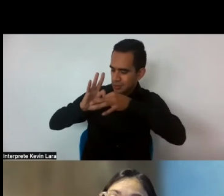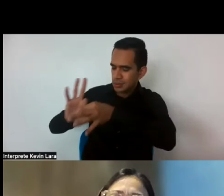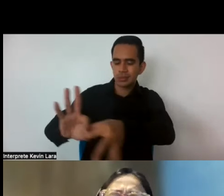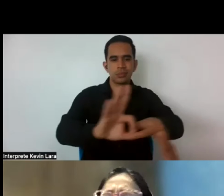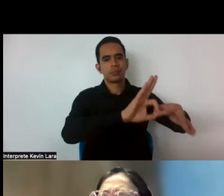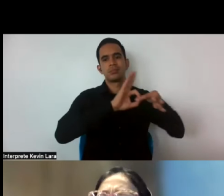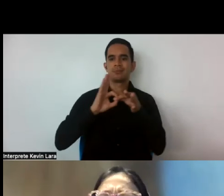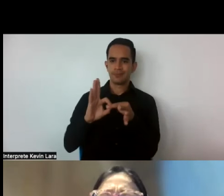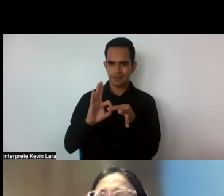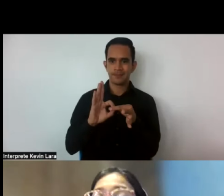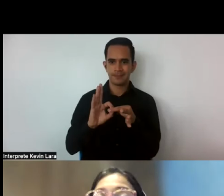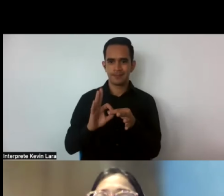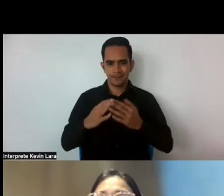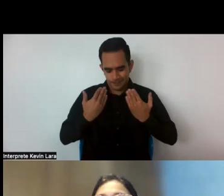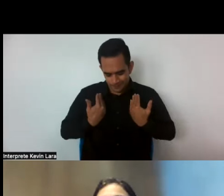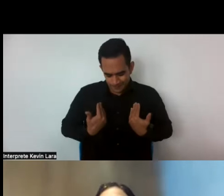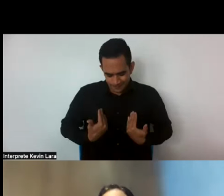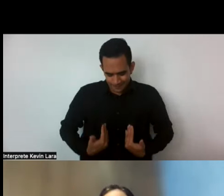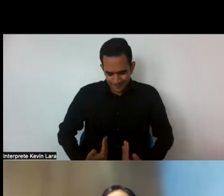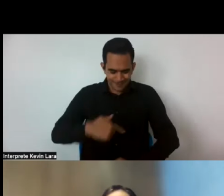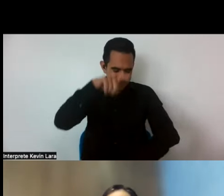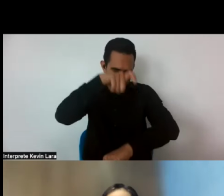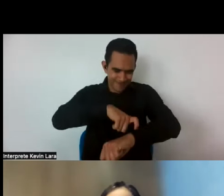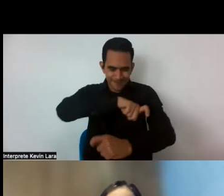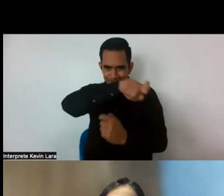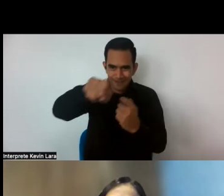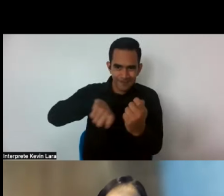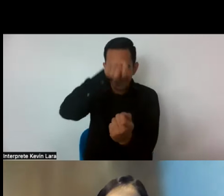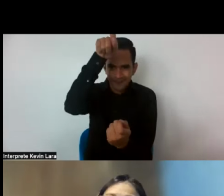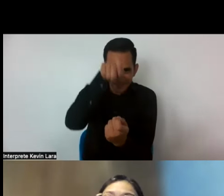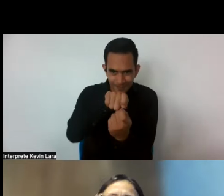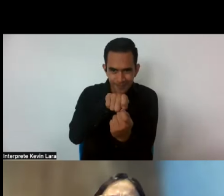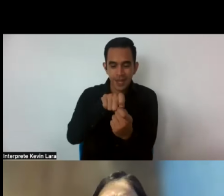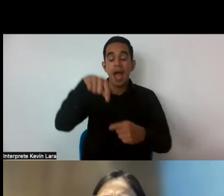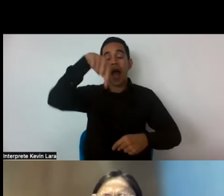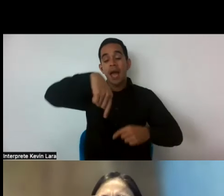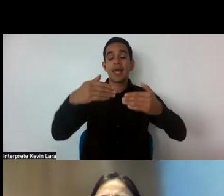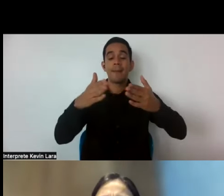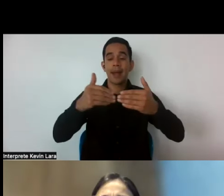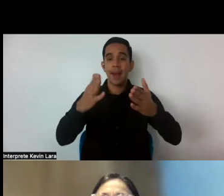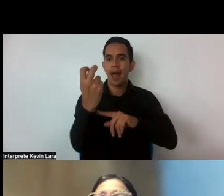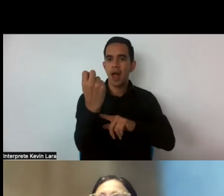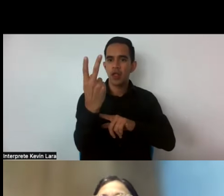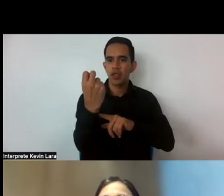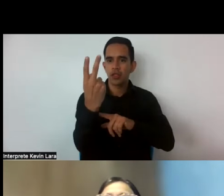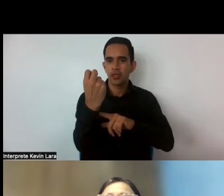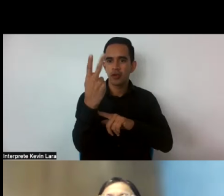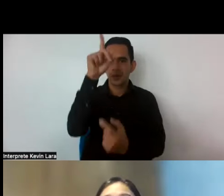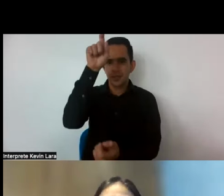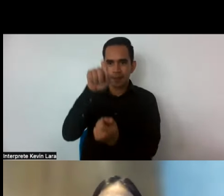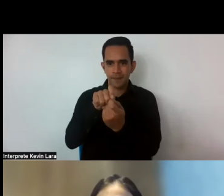parte, siendo muy, muy puntual, 12 en punto hora Panamá, 11 en punto